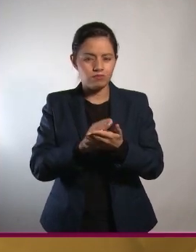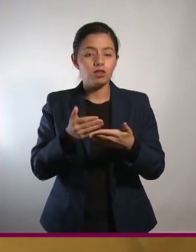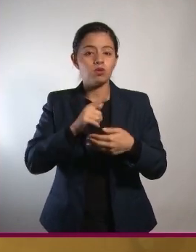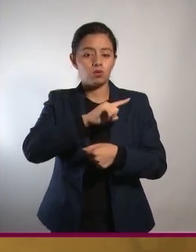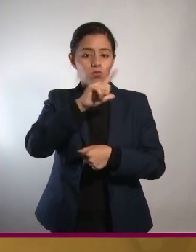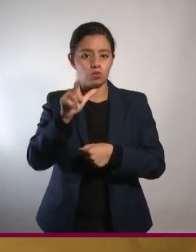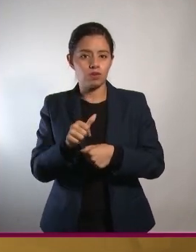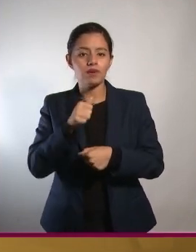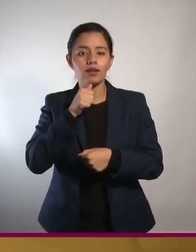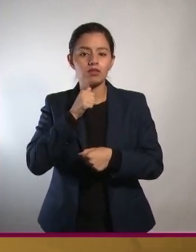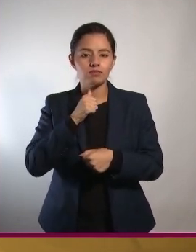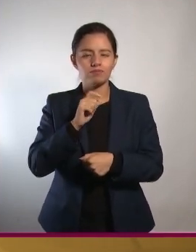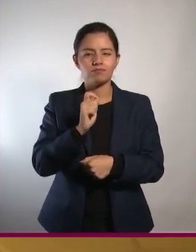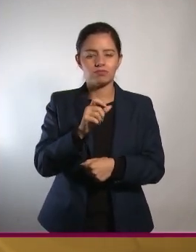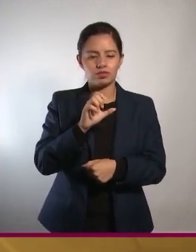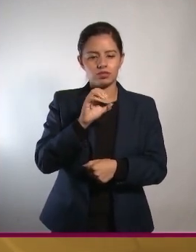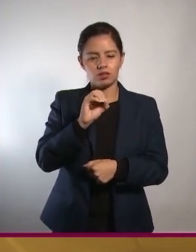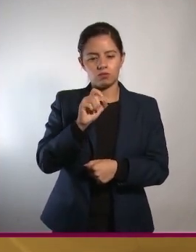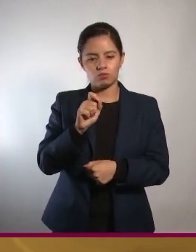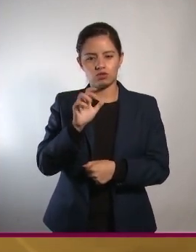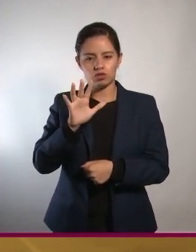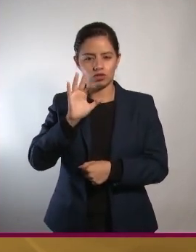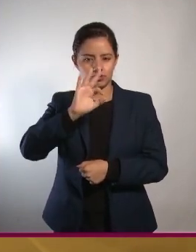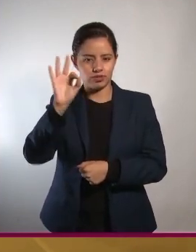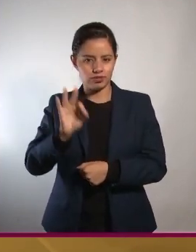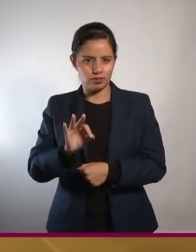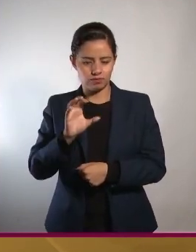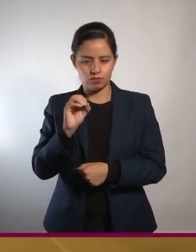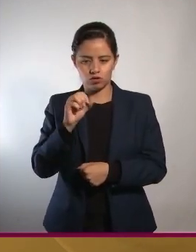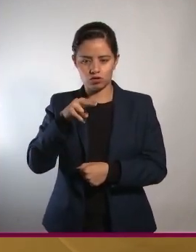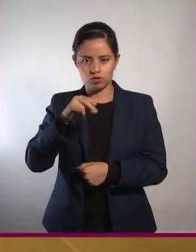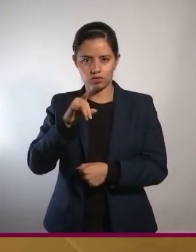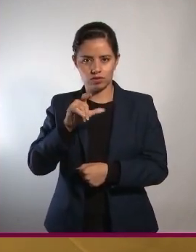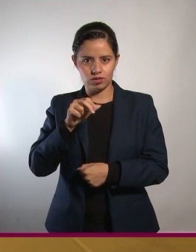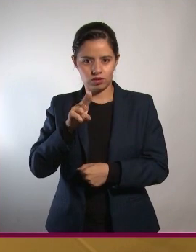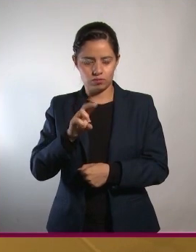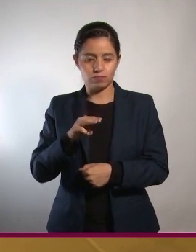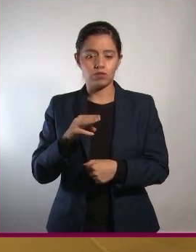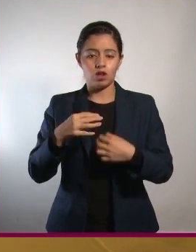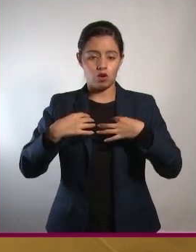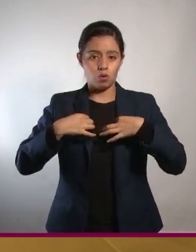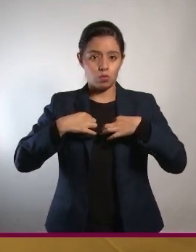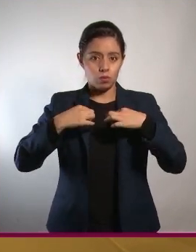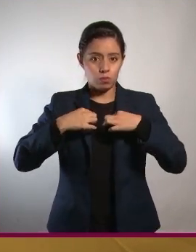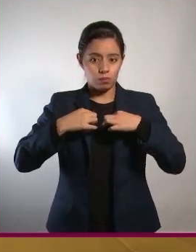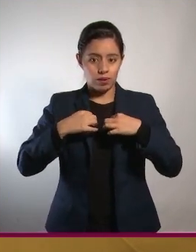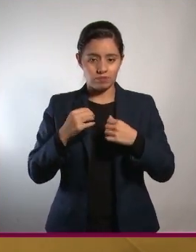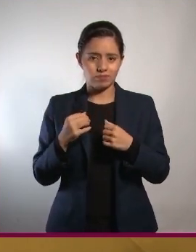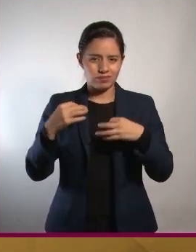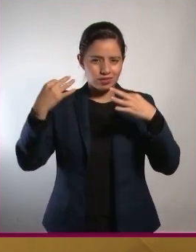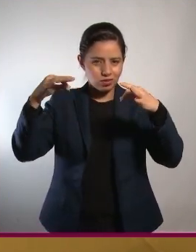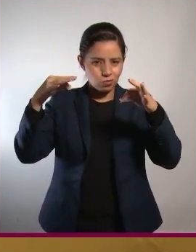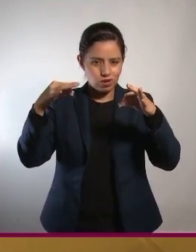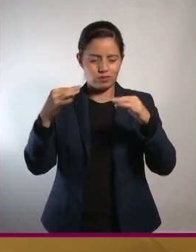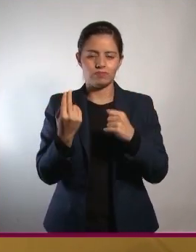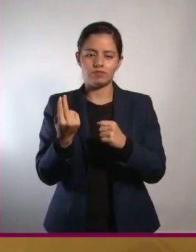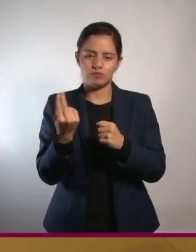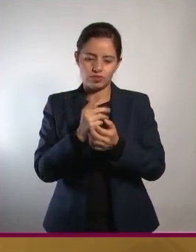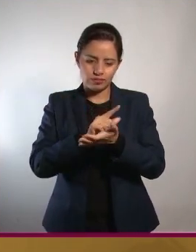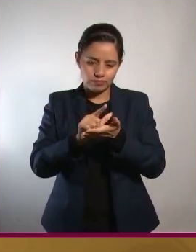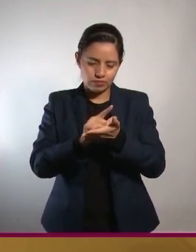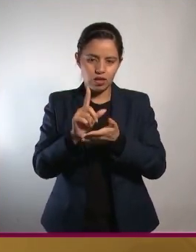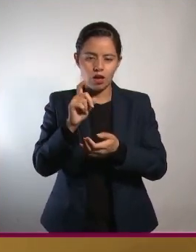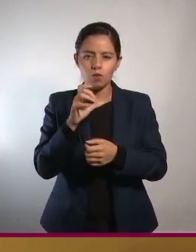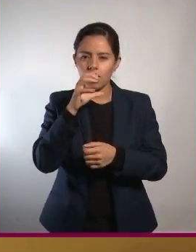contenga 0,5% de hipoclorito de sodio. La ropa y las toallas deben lavarse a mano con detergente y agua caliente